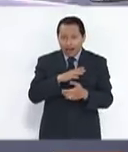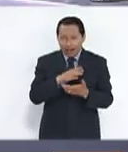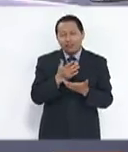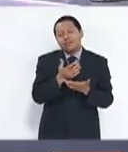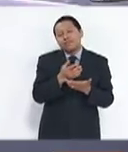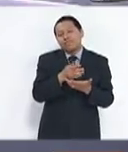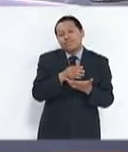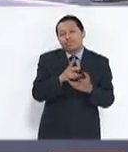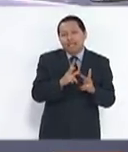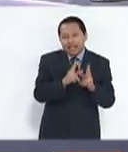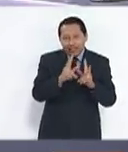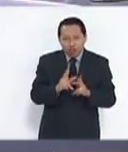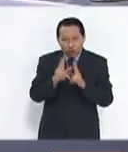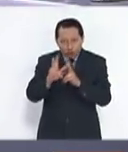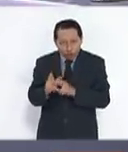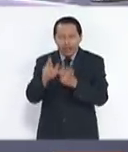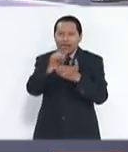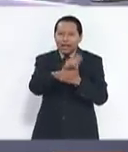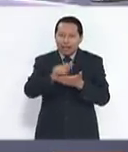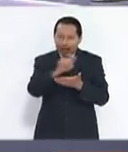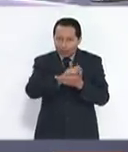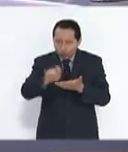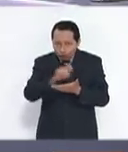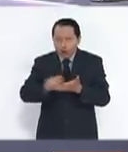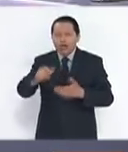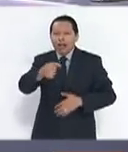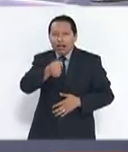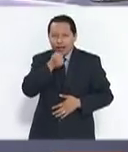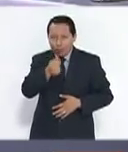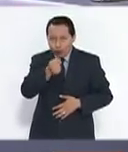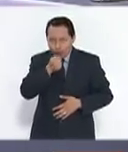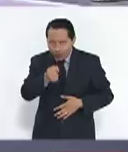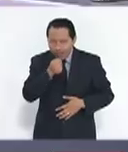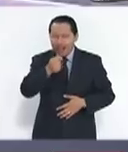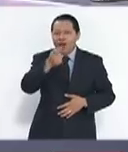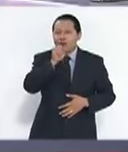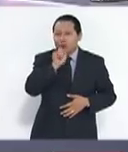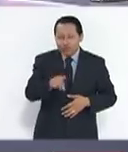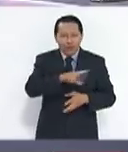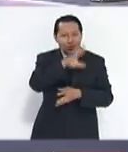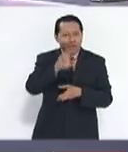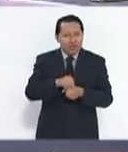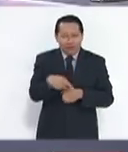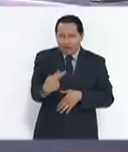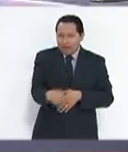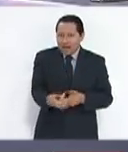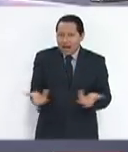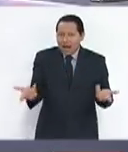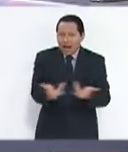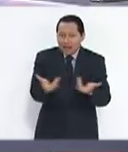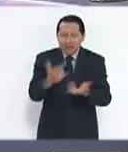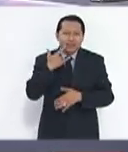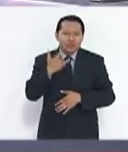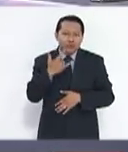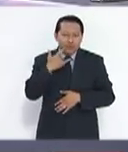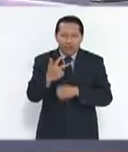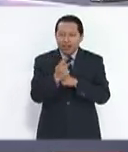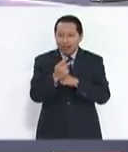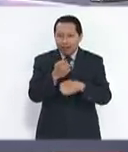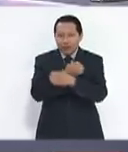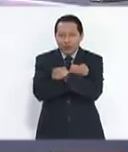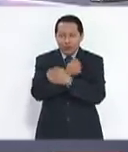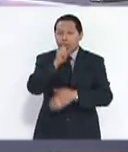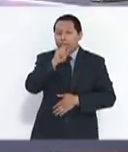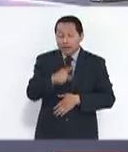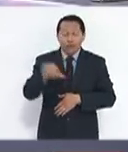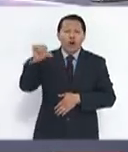editores, redactores, reporteros que hicieron posible, como les digo, este esfuerzo informativo de televisión educativa